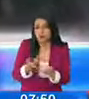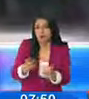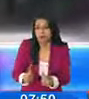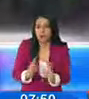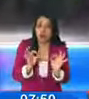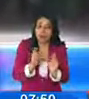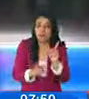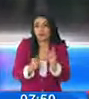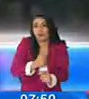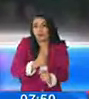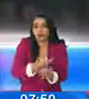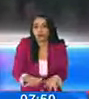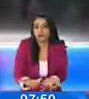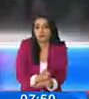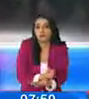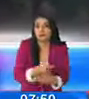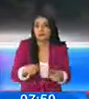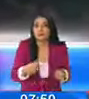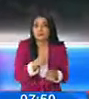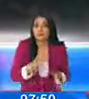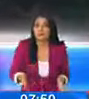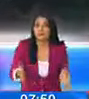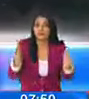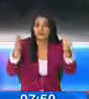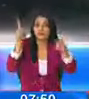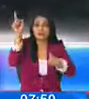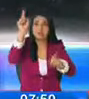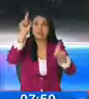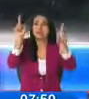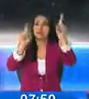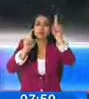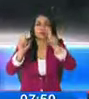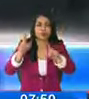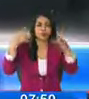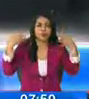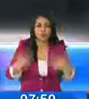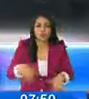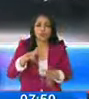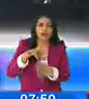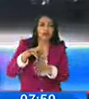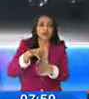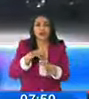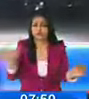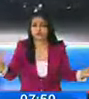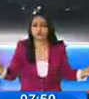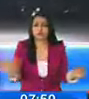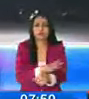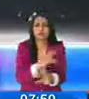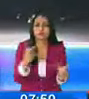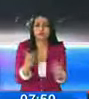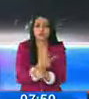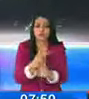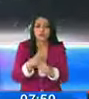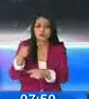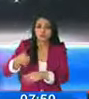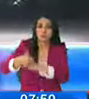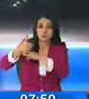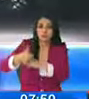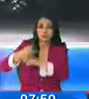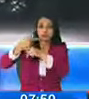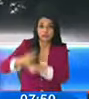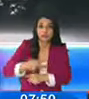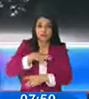Este es el edificio, vean ustedes cómo ha quedado y con riesgo total, lo ha dicho así ya la autoridades de Protección